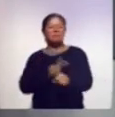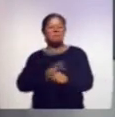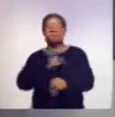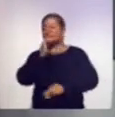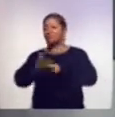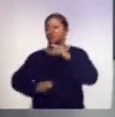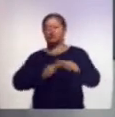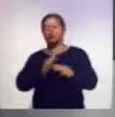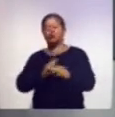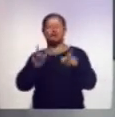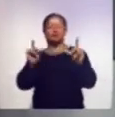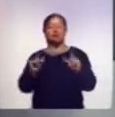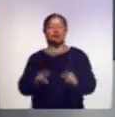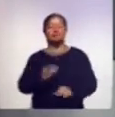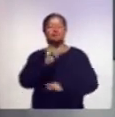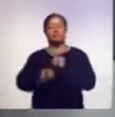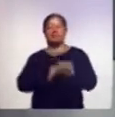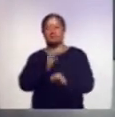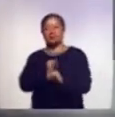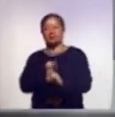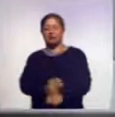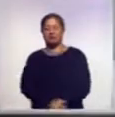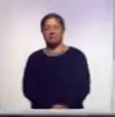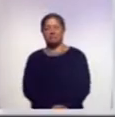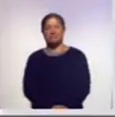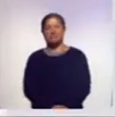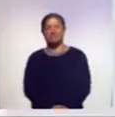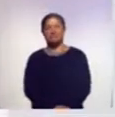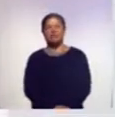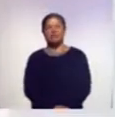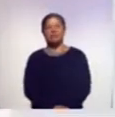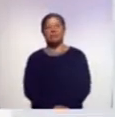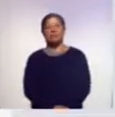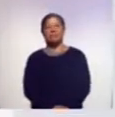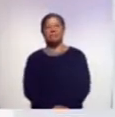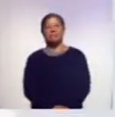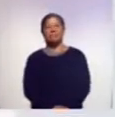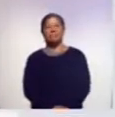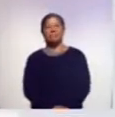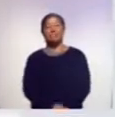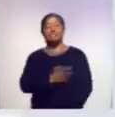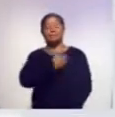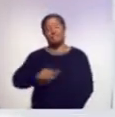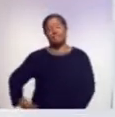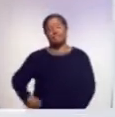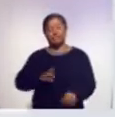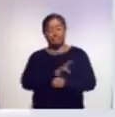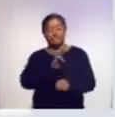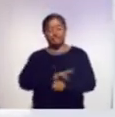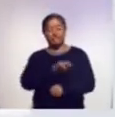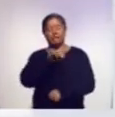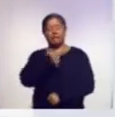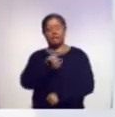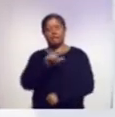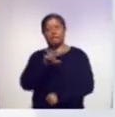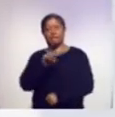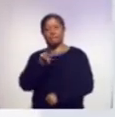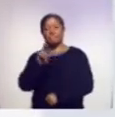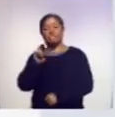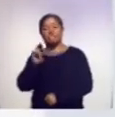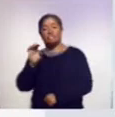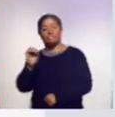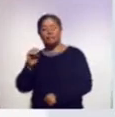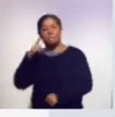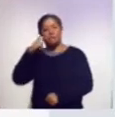alrededor del mundo con las breves internacionales? El presidente de Venezuela, Nicolás Maduro, celebró en su cuenta de